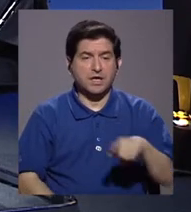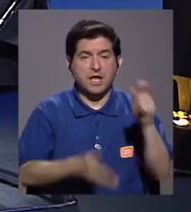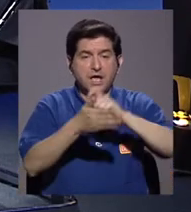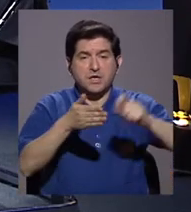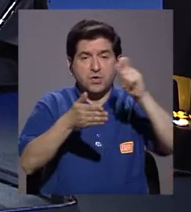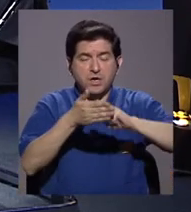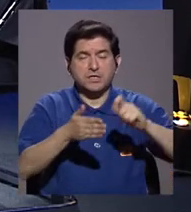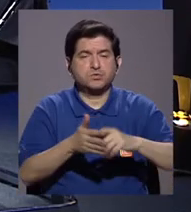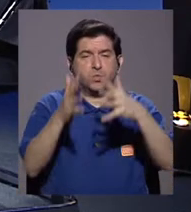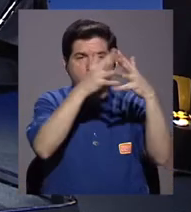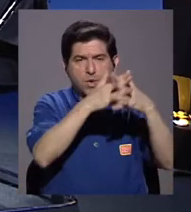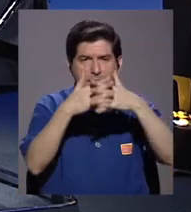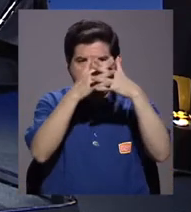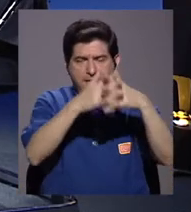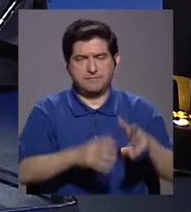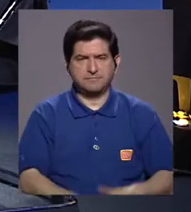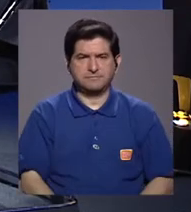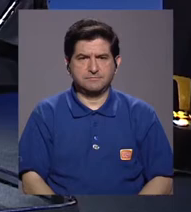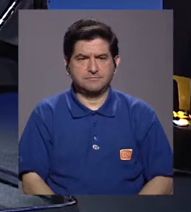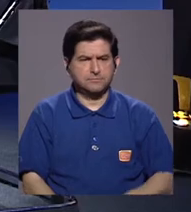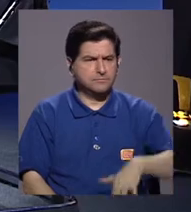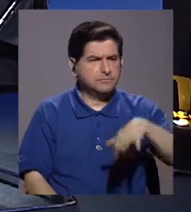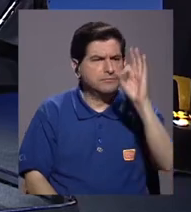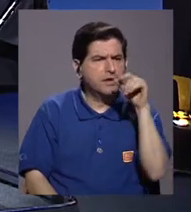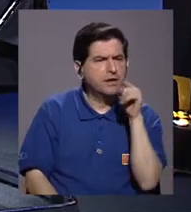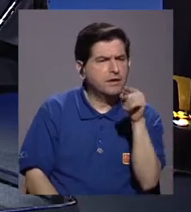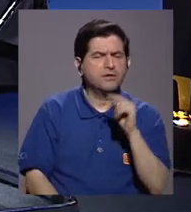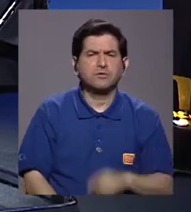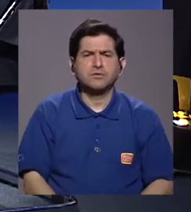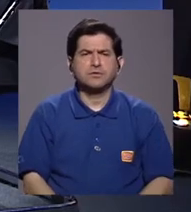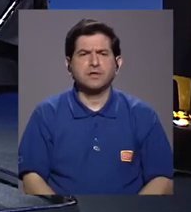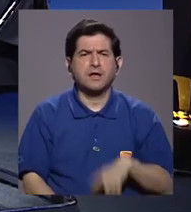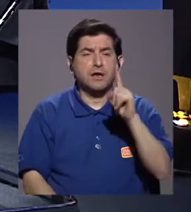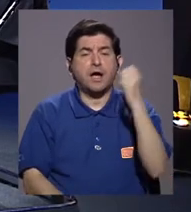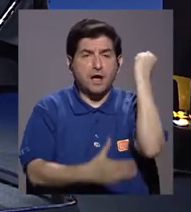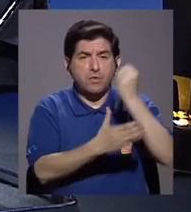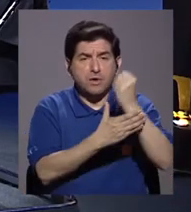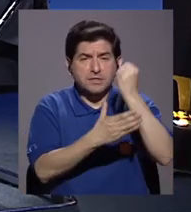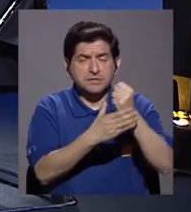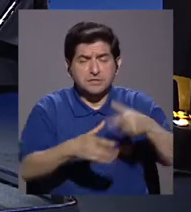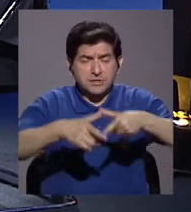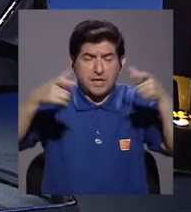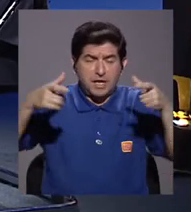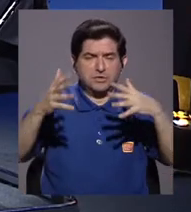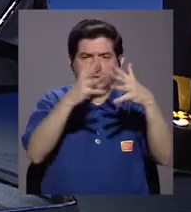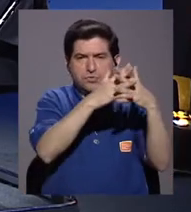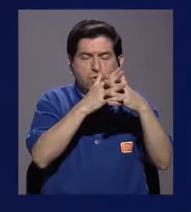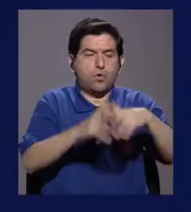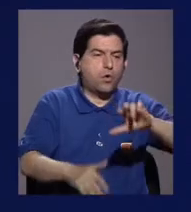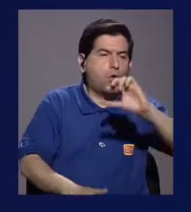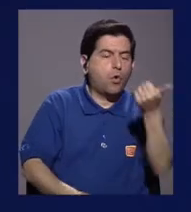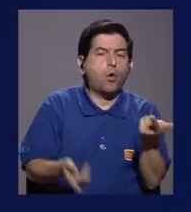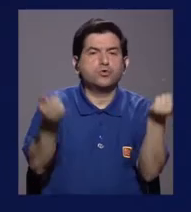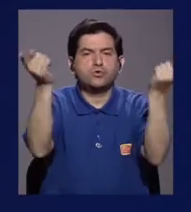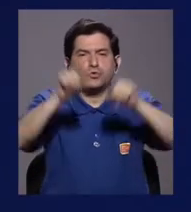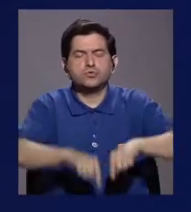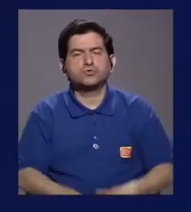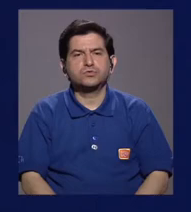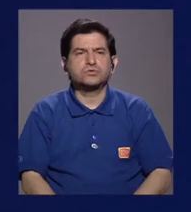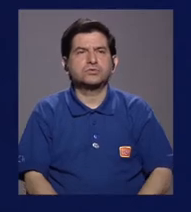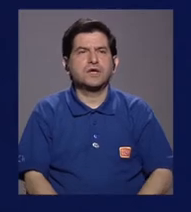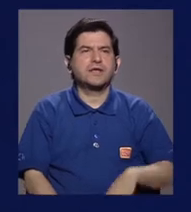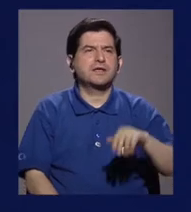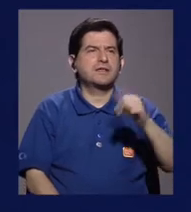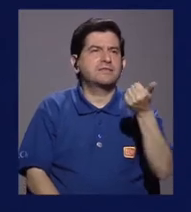escuelas de los estados unidos donde hemos encontrado verdad que cada que hay un asesinato en masa en los eeuu otro ocurre